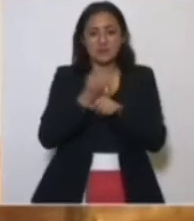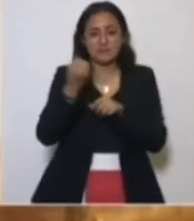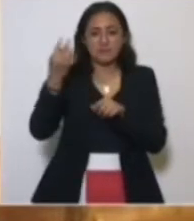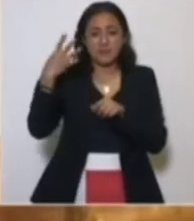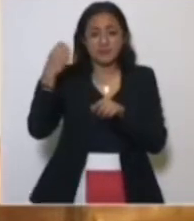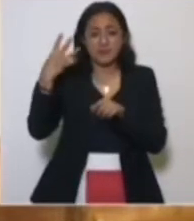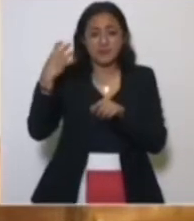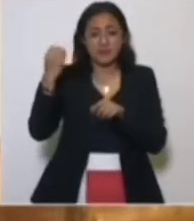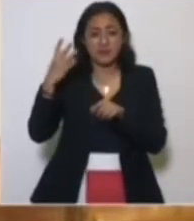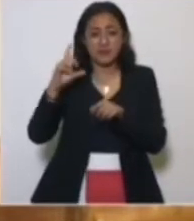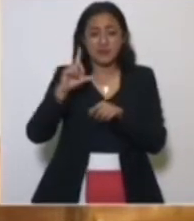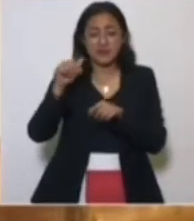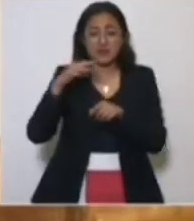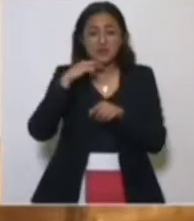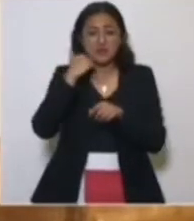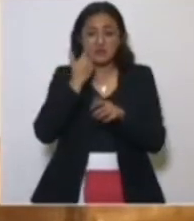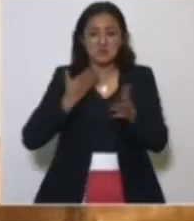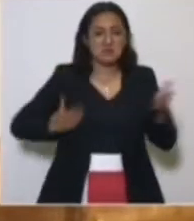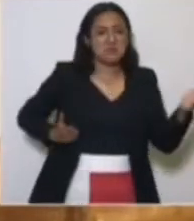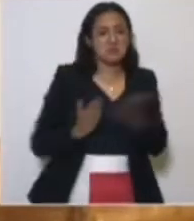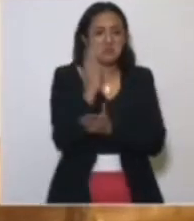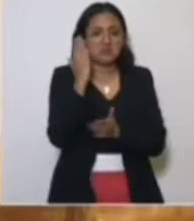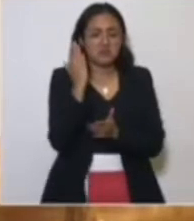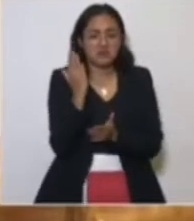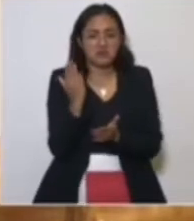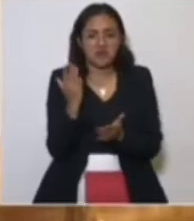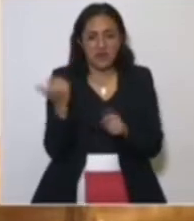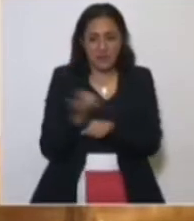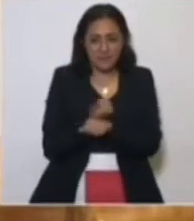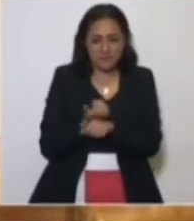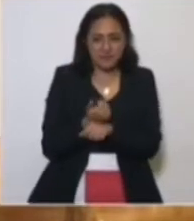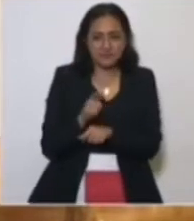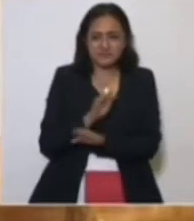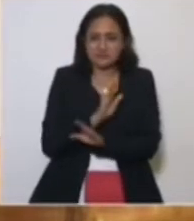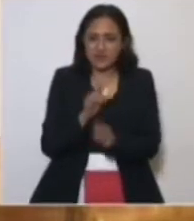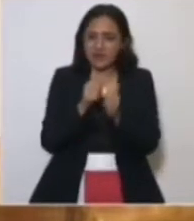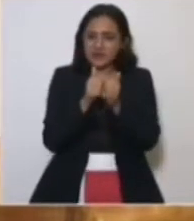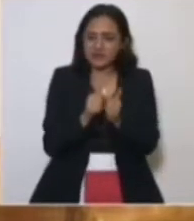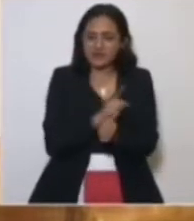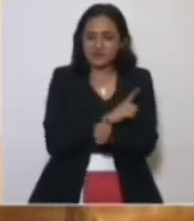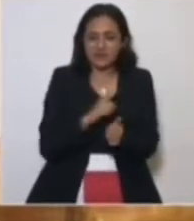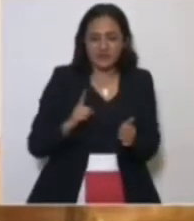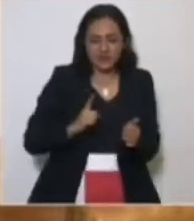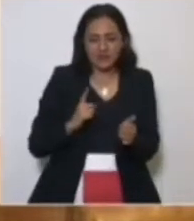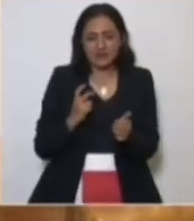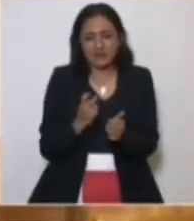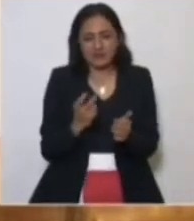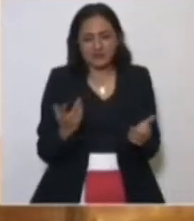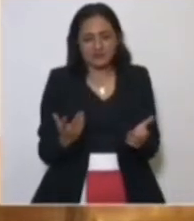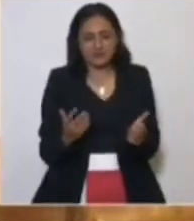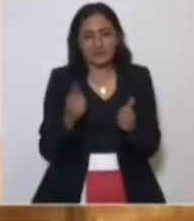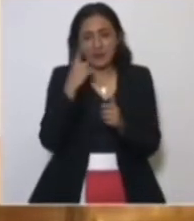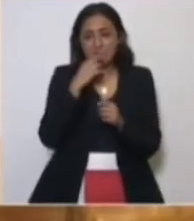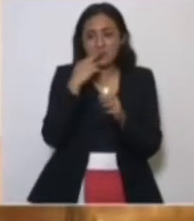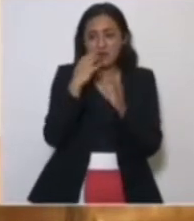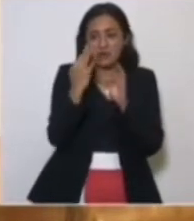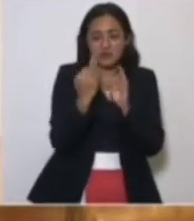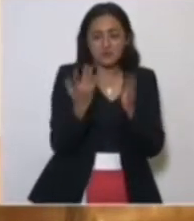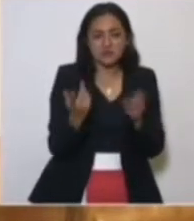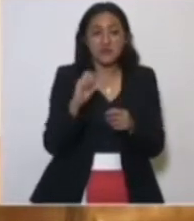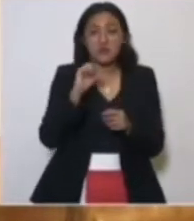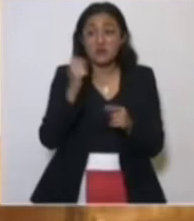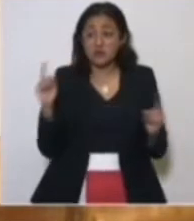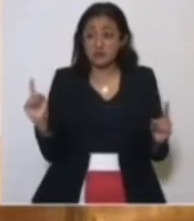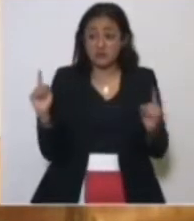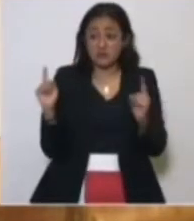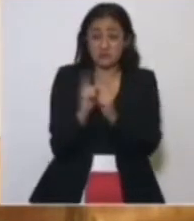uno en preventiva cruzar la avenida cuando se asocia con otro que viene en alta